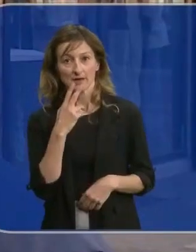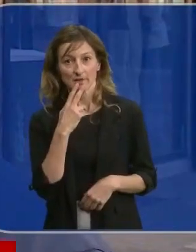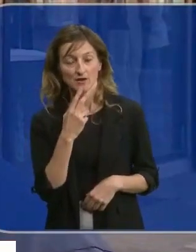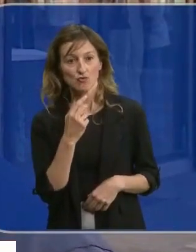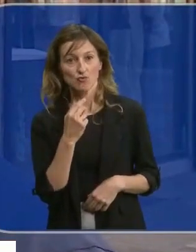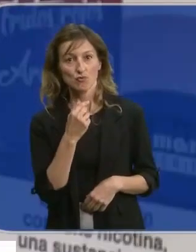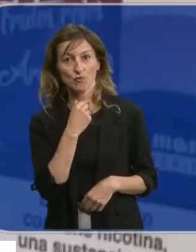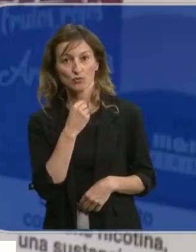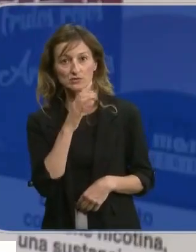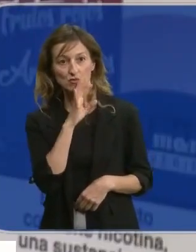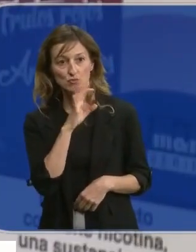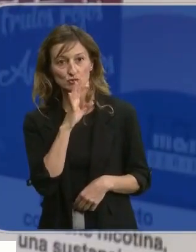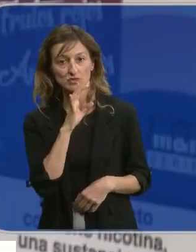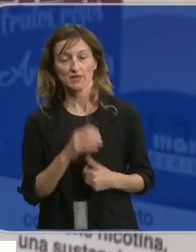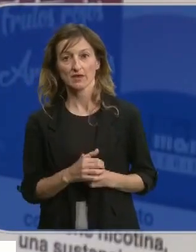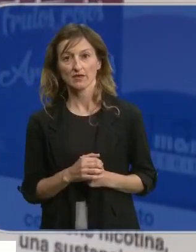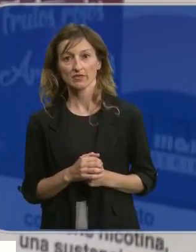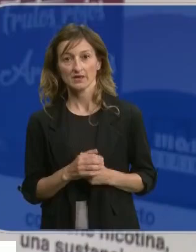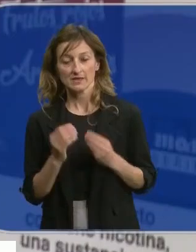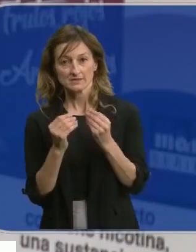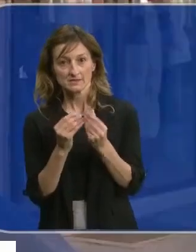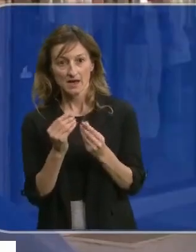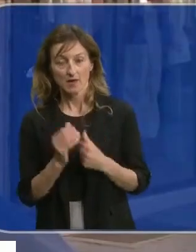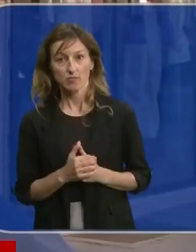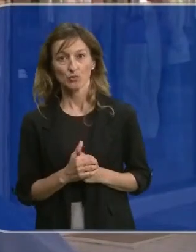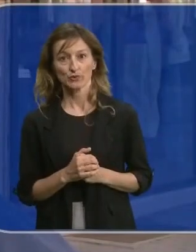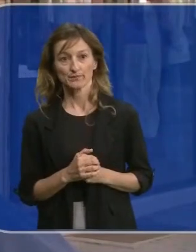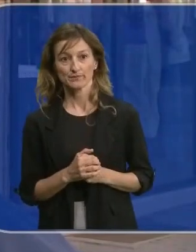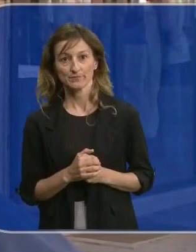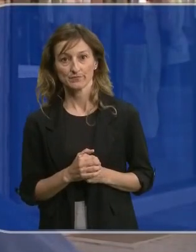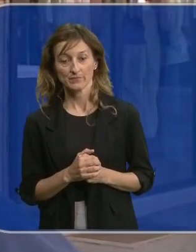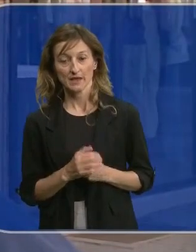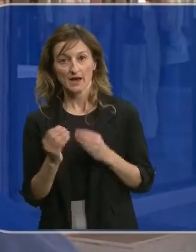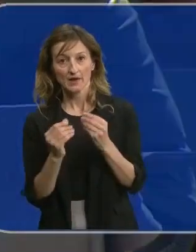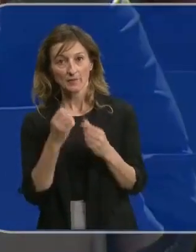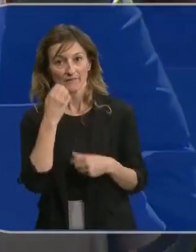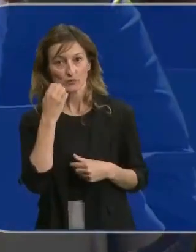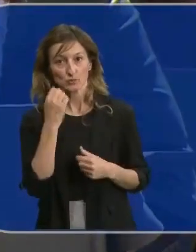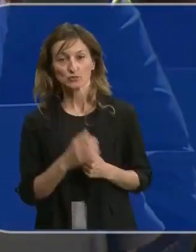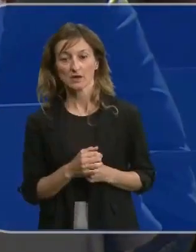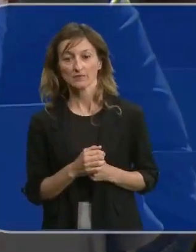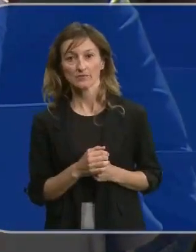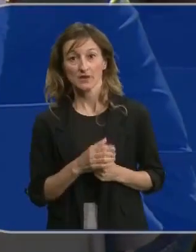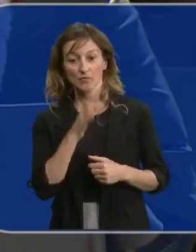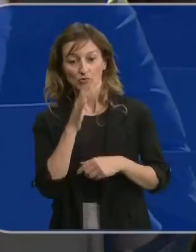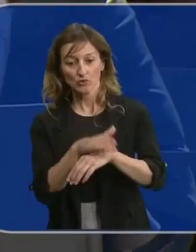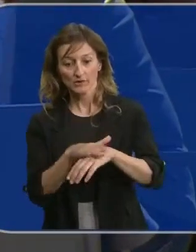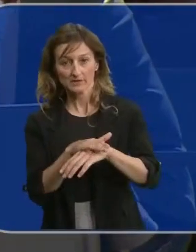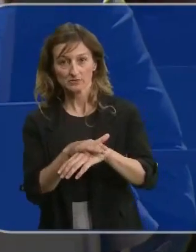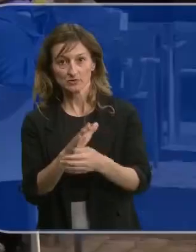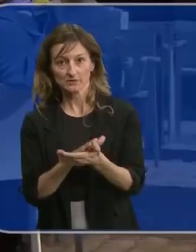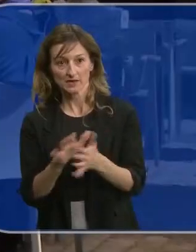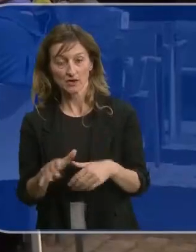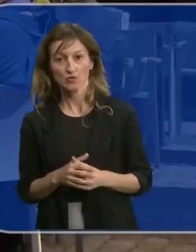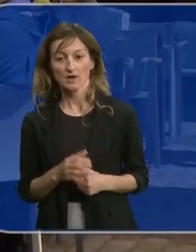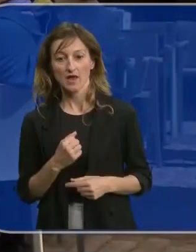pues no les gusta el propio sabor o algo así entonces bueno Estos son aromas frutales por eso El Ejecutivo comunitario Se